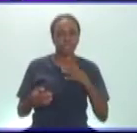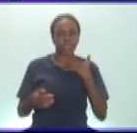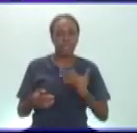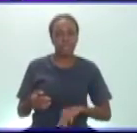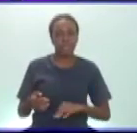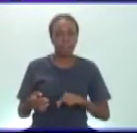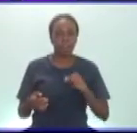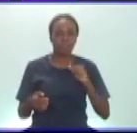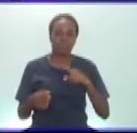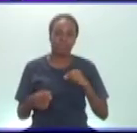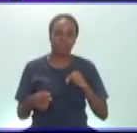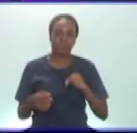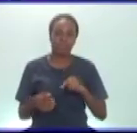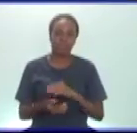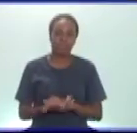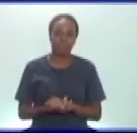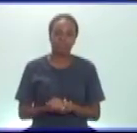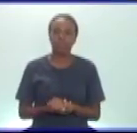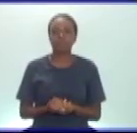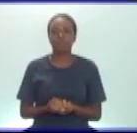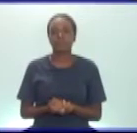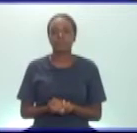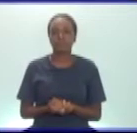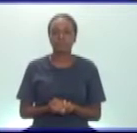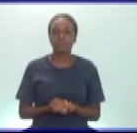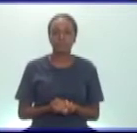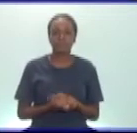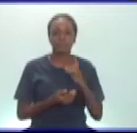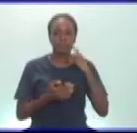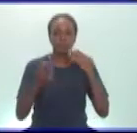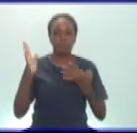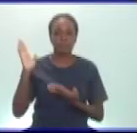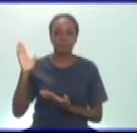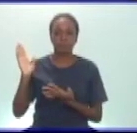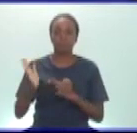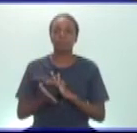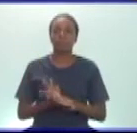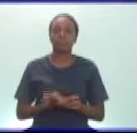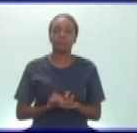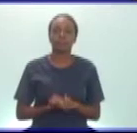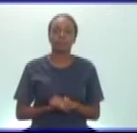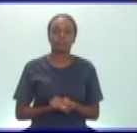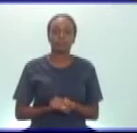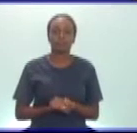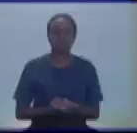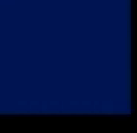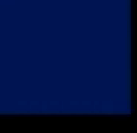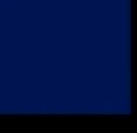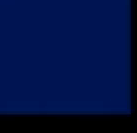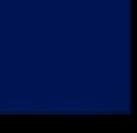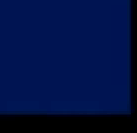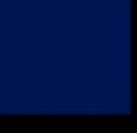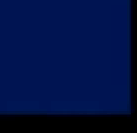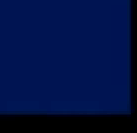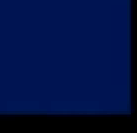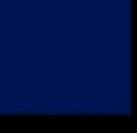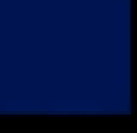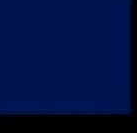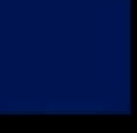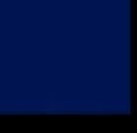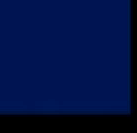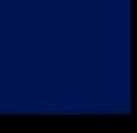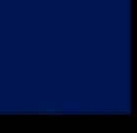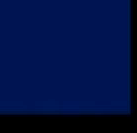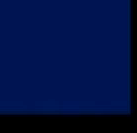ejercicio. Dice esta situación comunicativa: Homero trabaja en su obra con hombres y dioses cuyas características